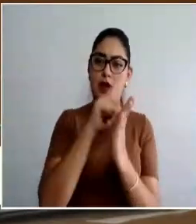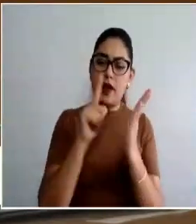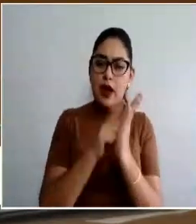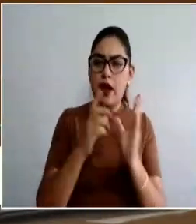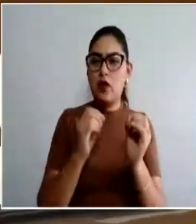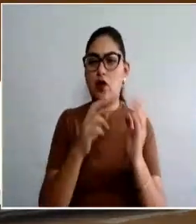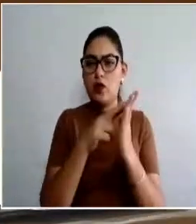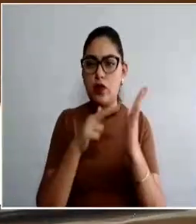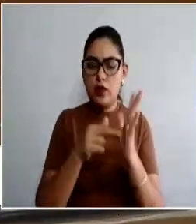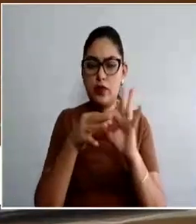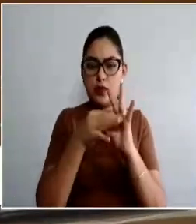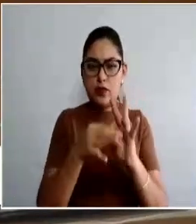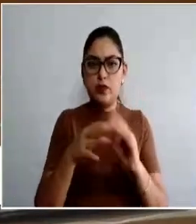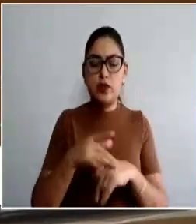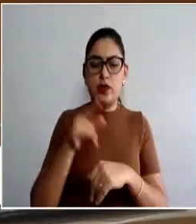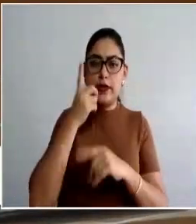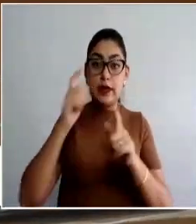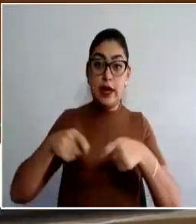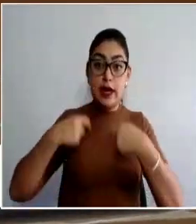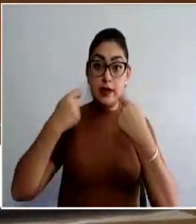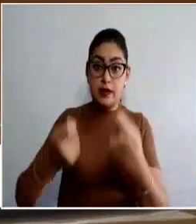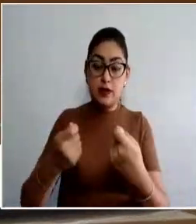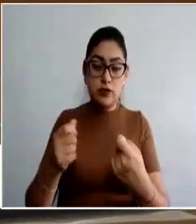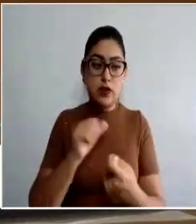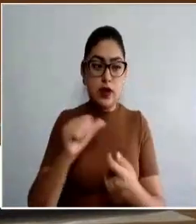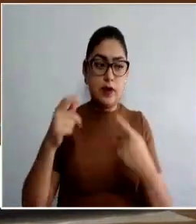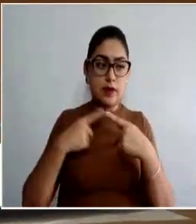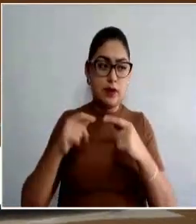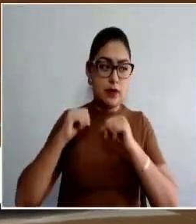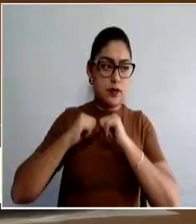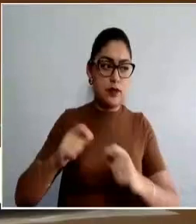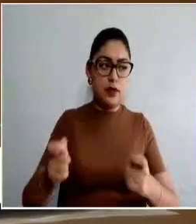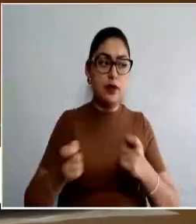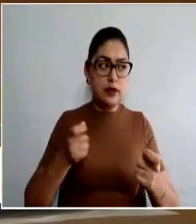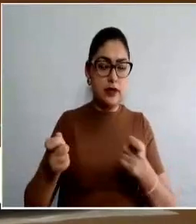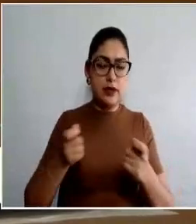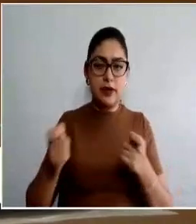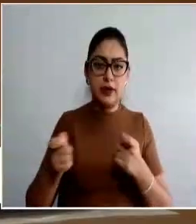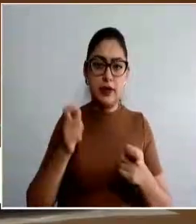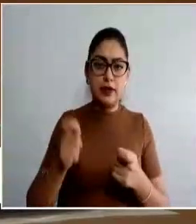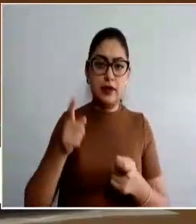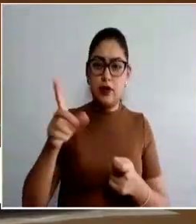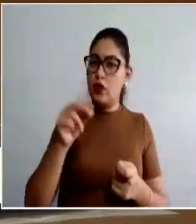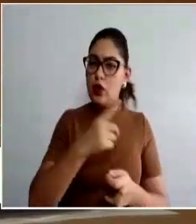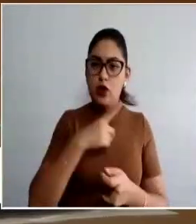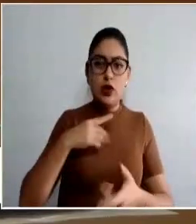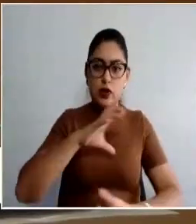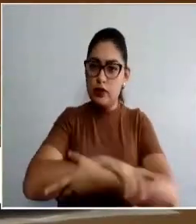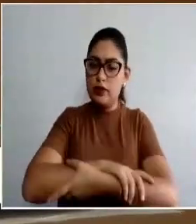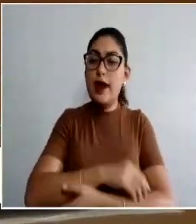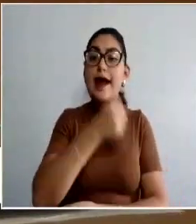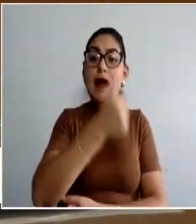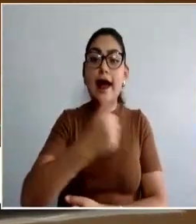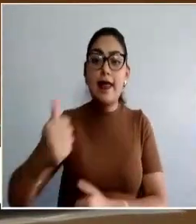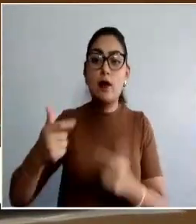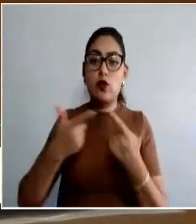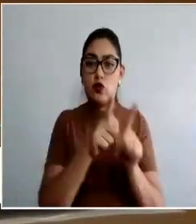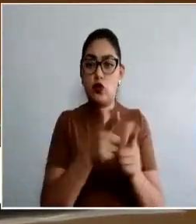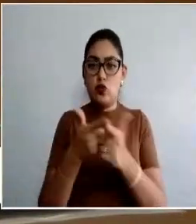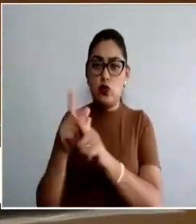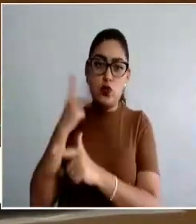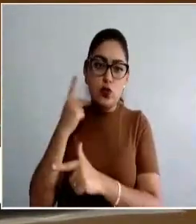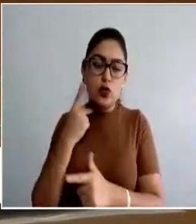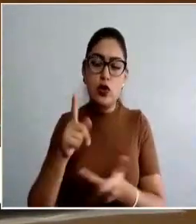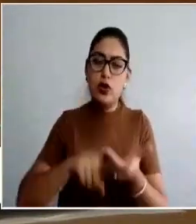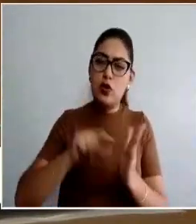regidurías debe hacerse por partido político lo individual y no por coaliciones conforme a lo dispuesto en el artículo 266 del código comicial